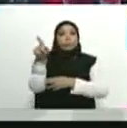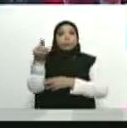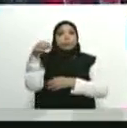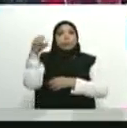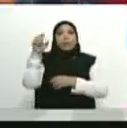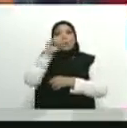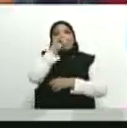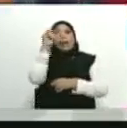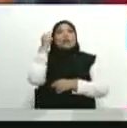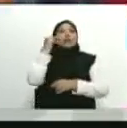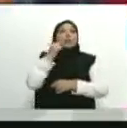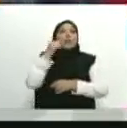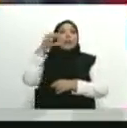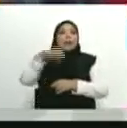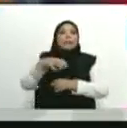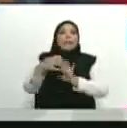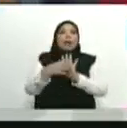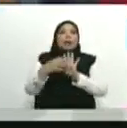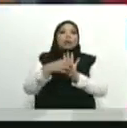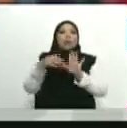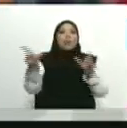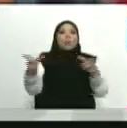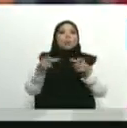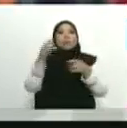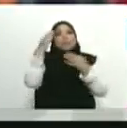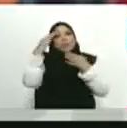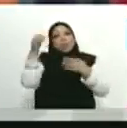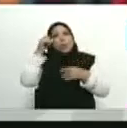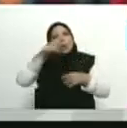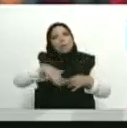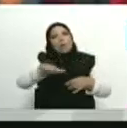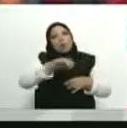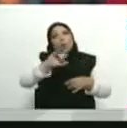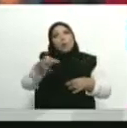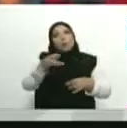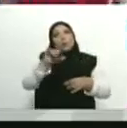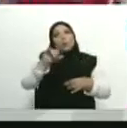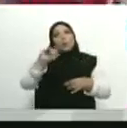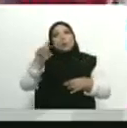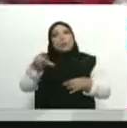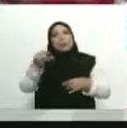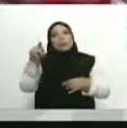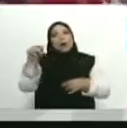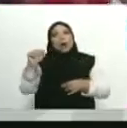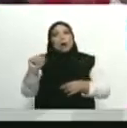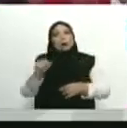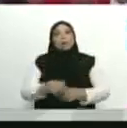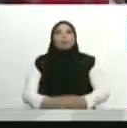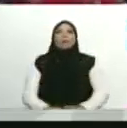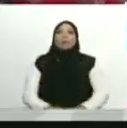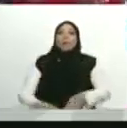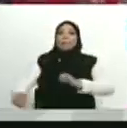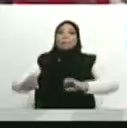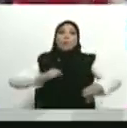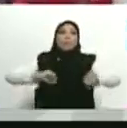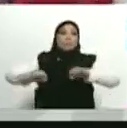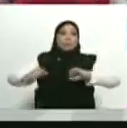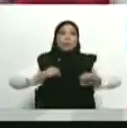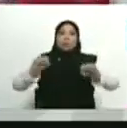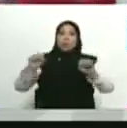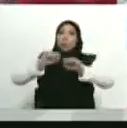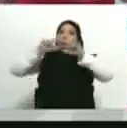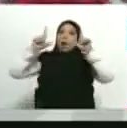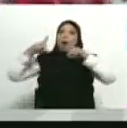estado Sucre, la gente de Guiria. Saludo a la gente de Guiria, de Irapa. Impresionantes movilizaciones. En